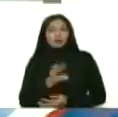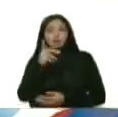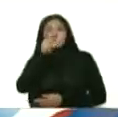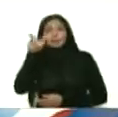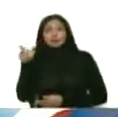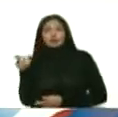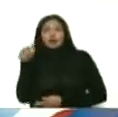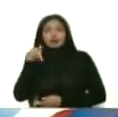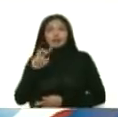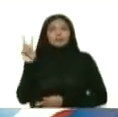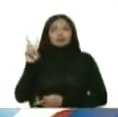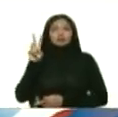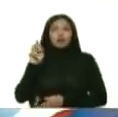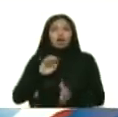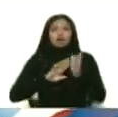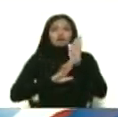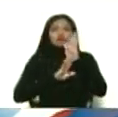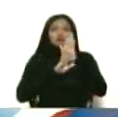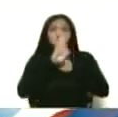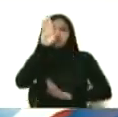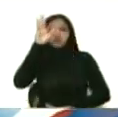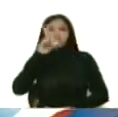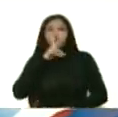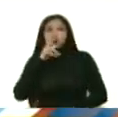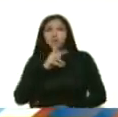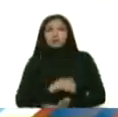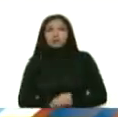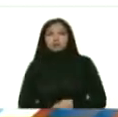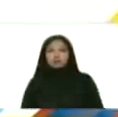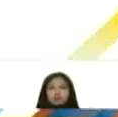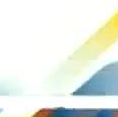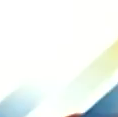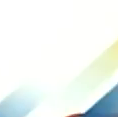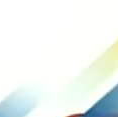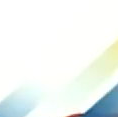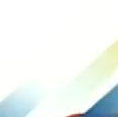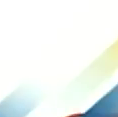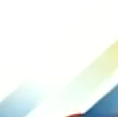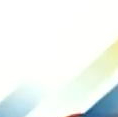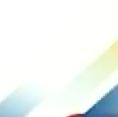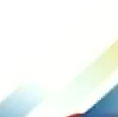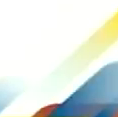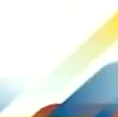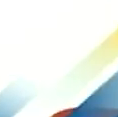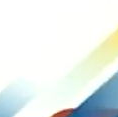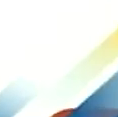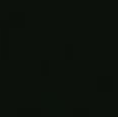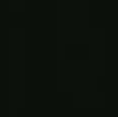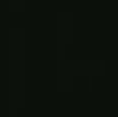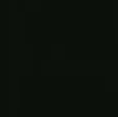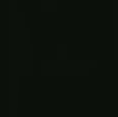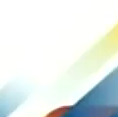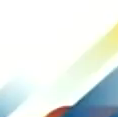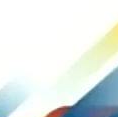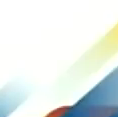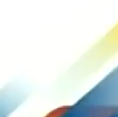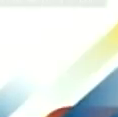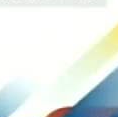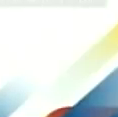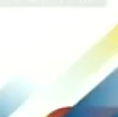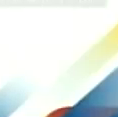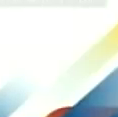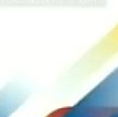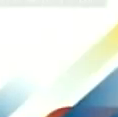casos en Venezuela crece de manera alarmante. No, no es esa. Está bien, no te preocupes. Es una gráfica que ellos publicaron donde señalaban una